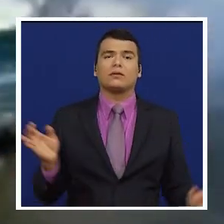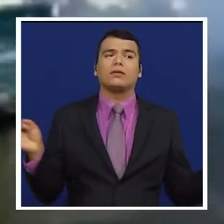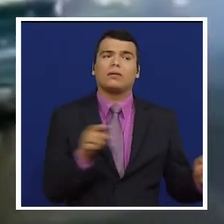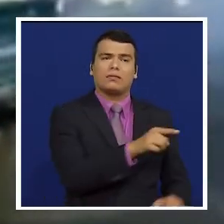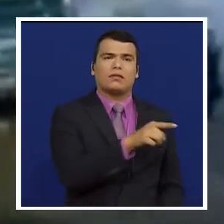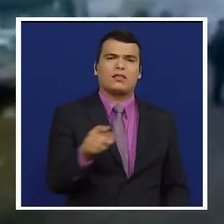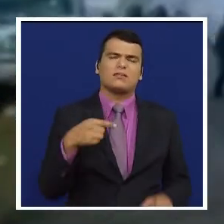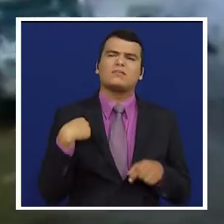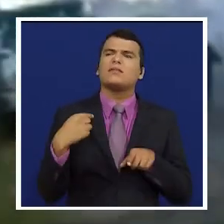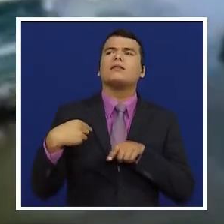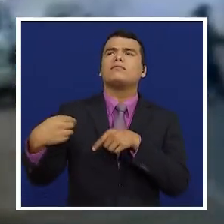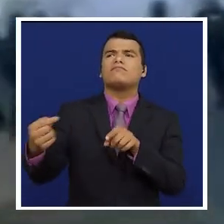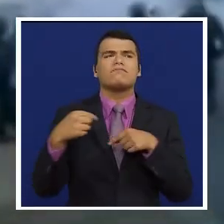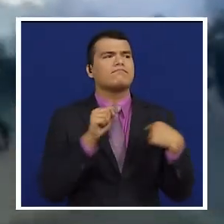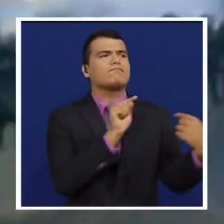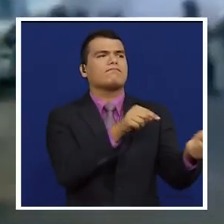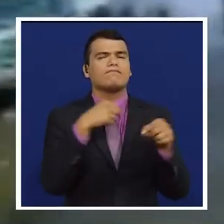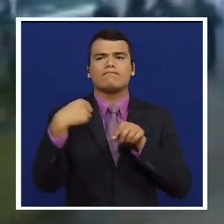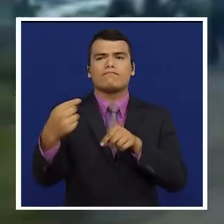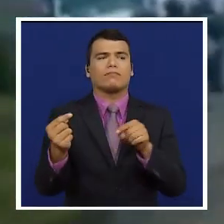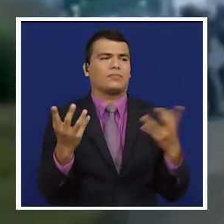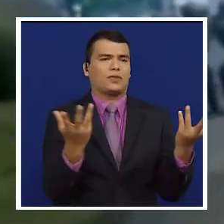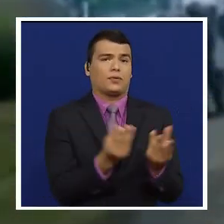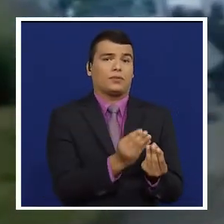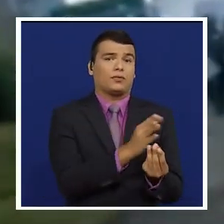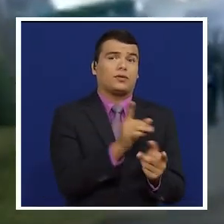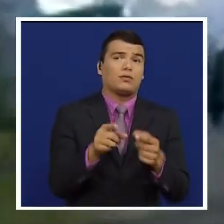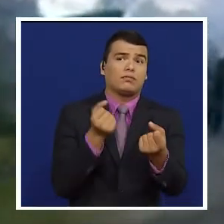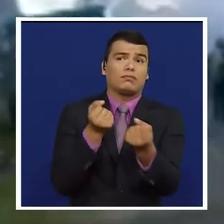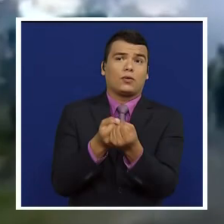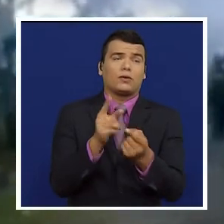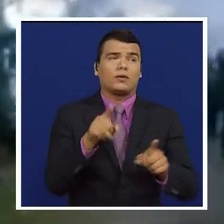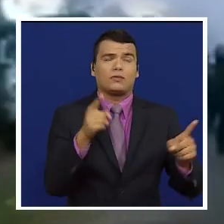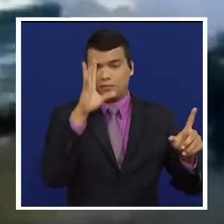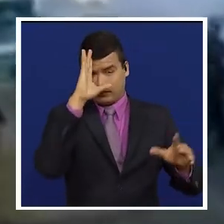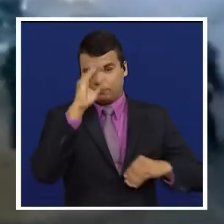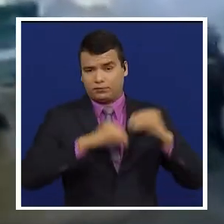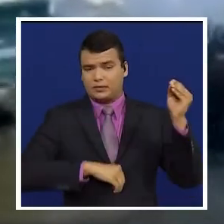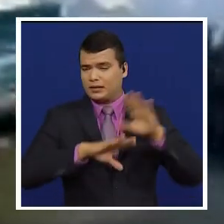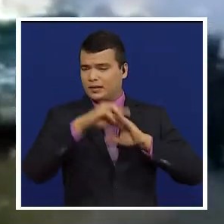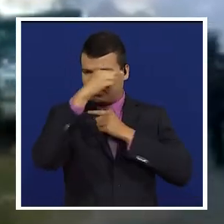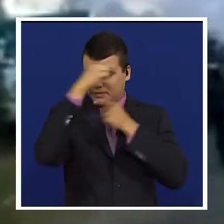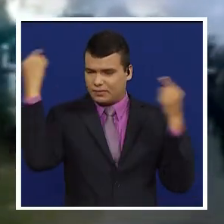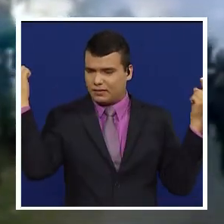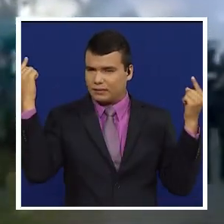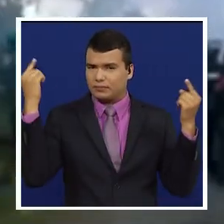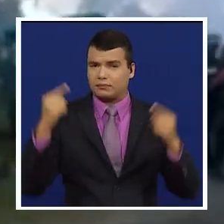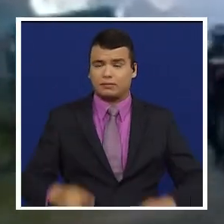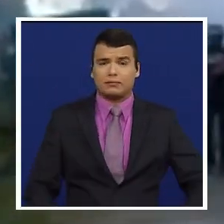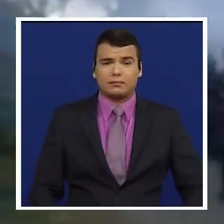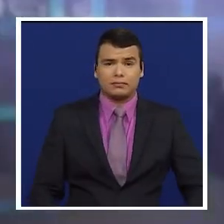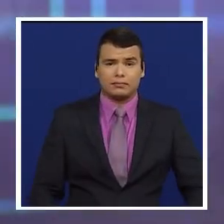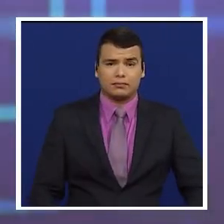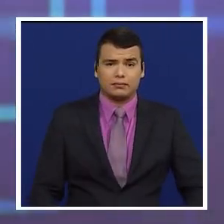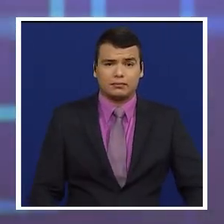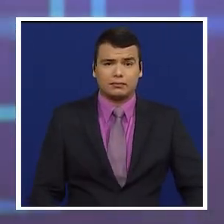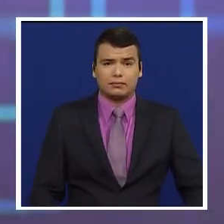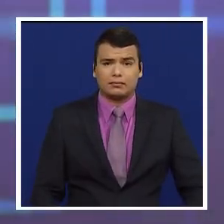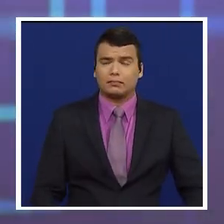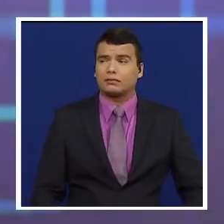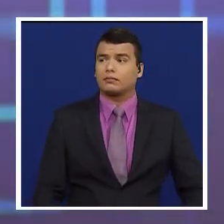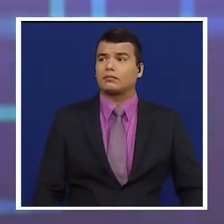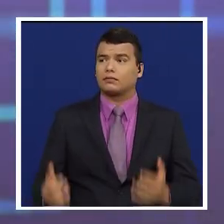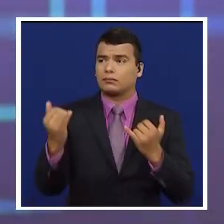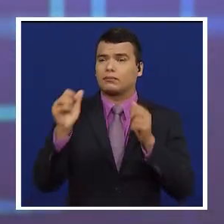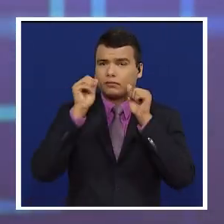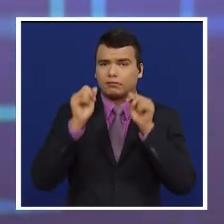enfrentamientos internos entre conductores, unos a favor y otros ya cansados de la protesta. Mientras tanto,